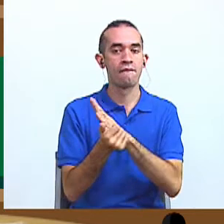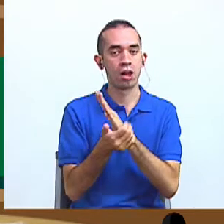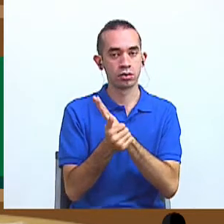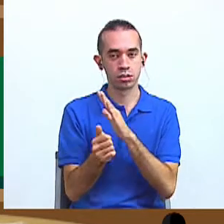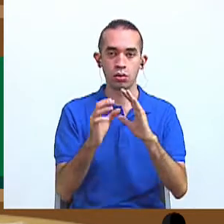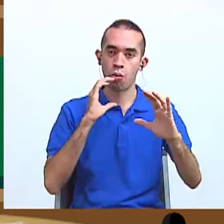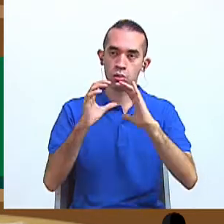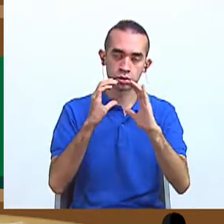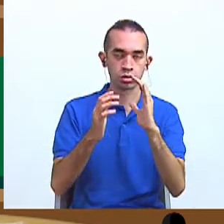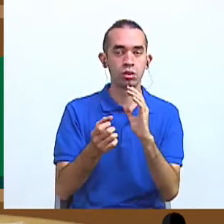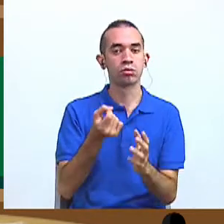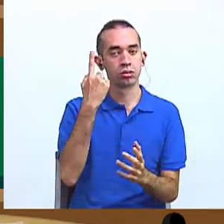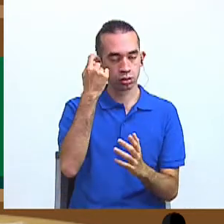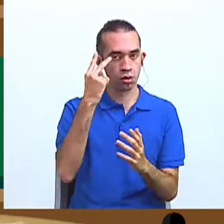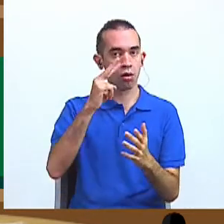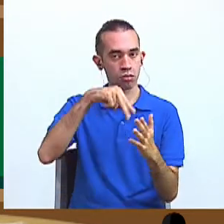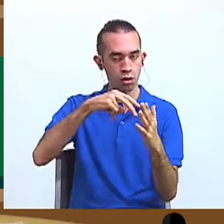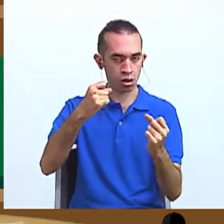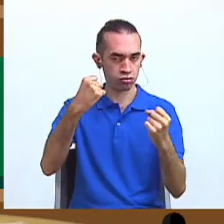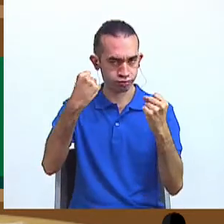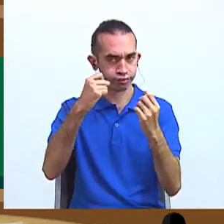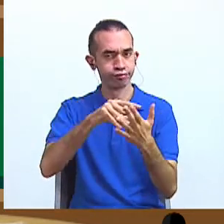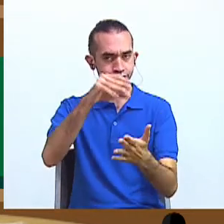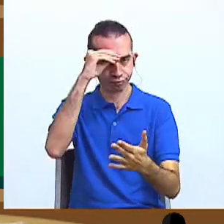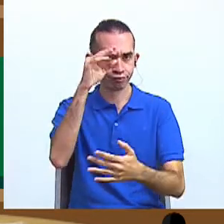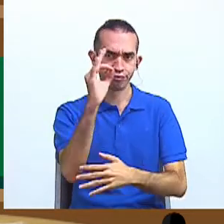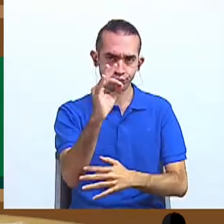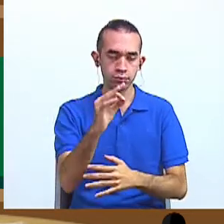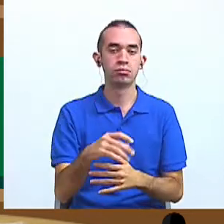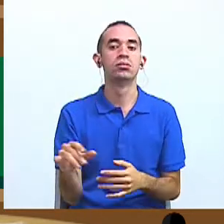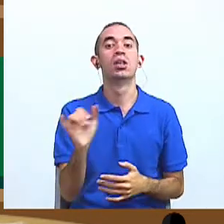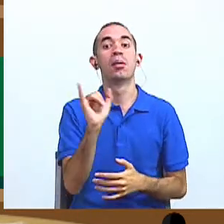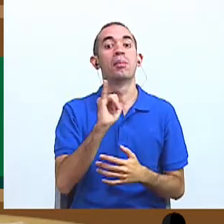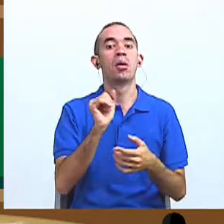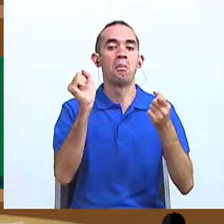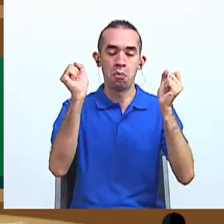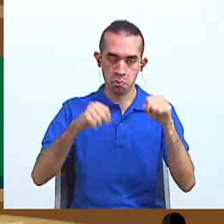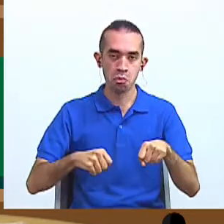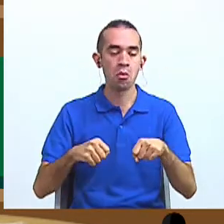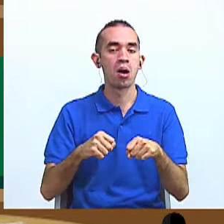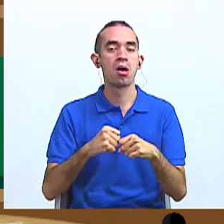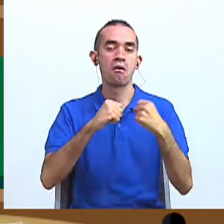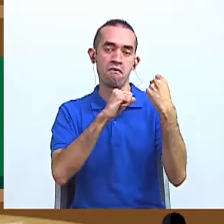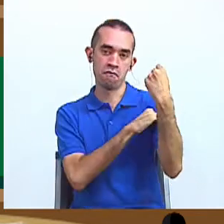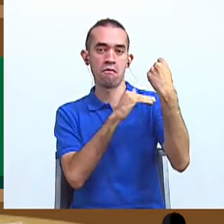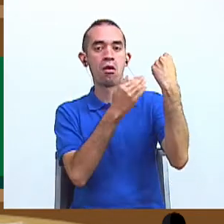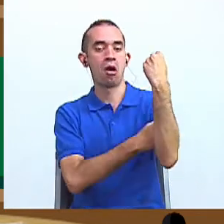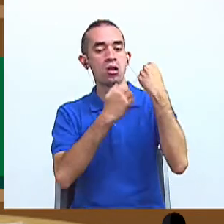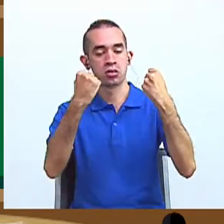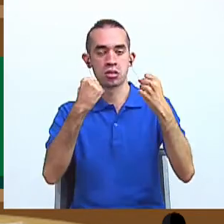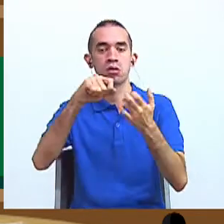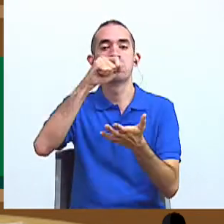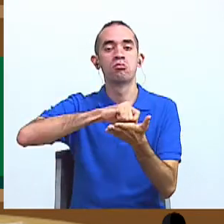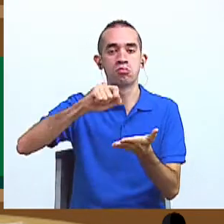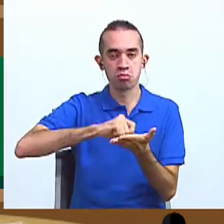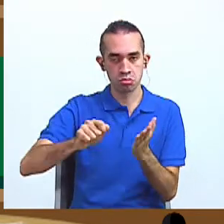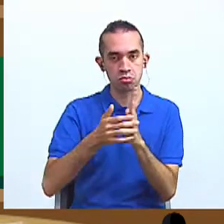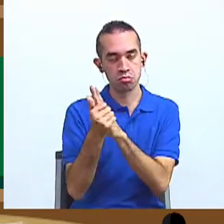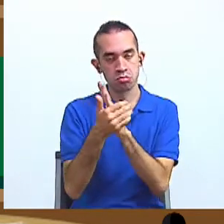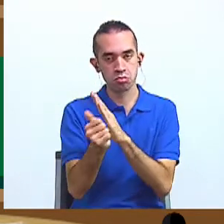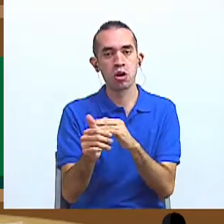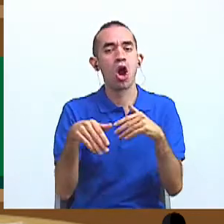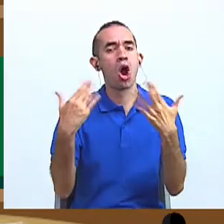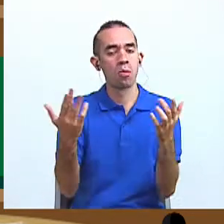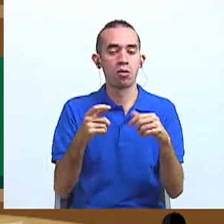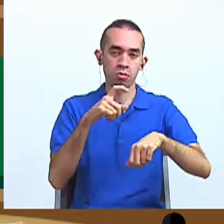y de comprensión lectora. Y también tendremos oportunidad de fortalecer nuestras habilidades escritas a través de los